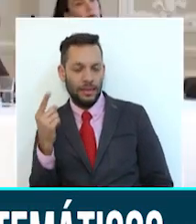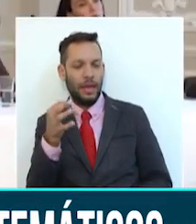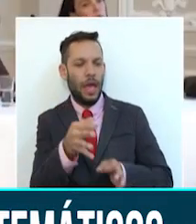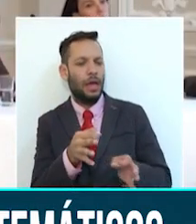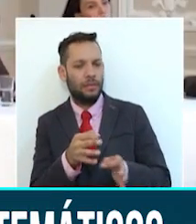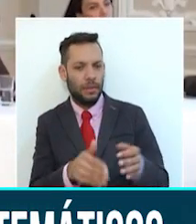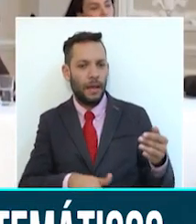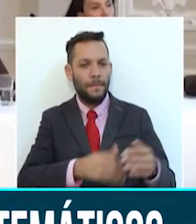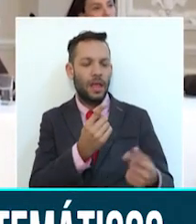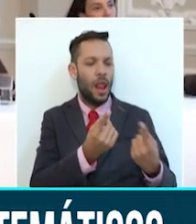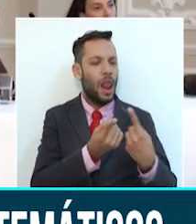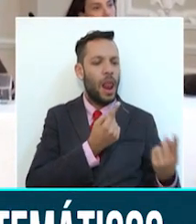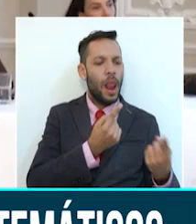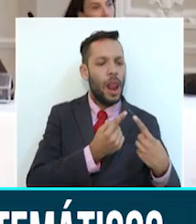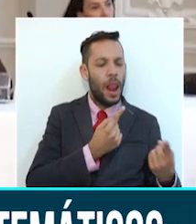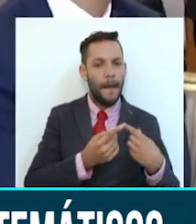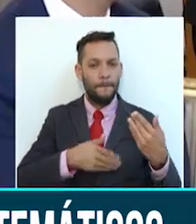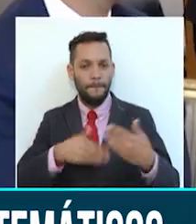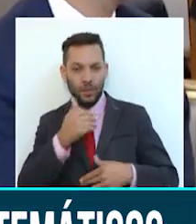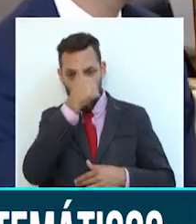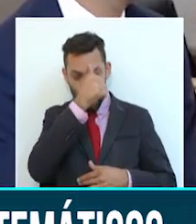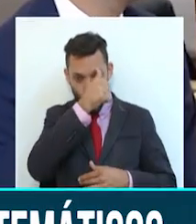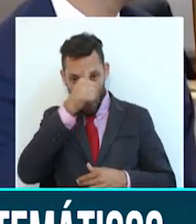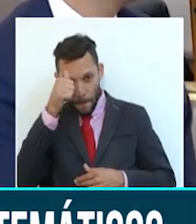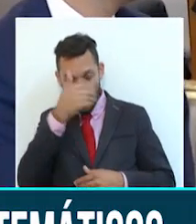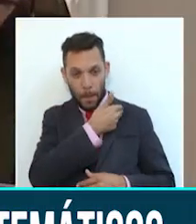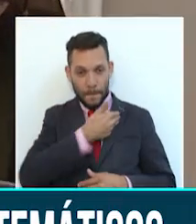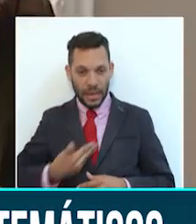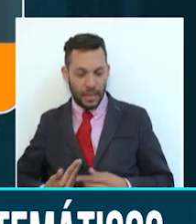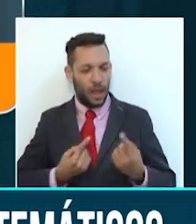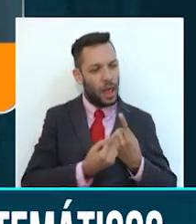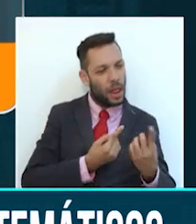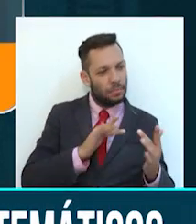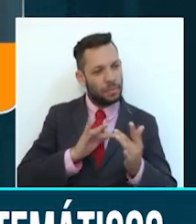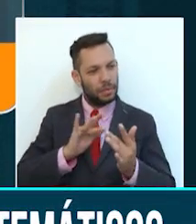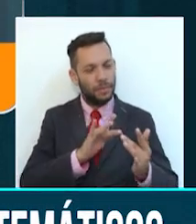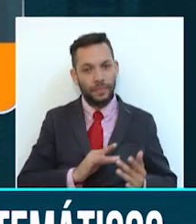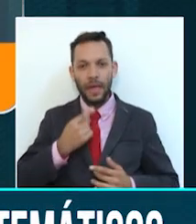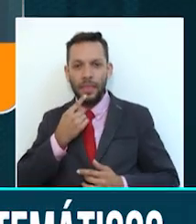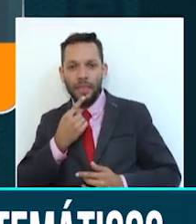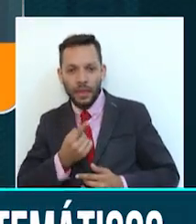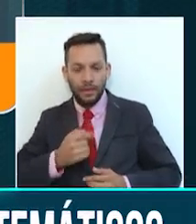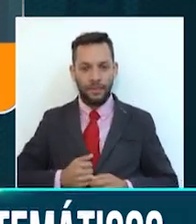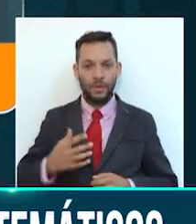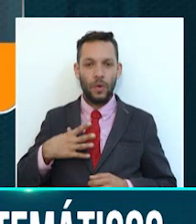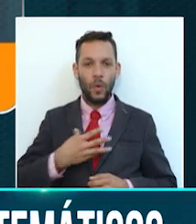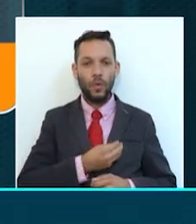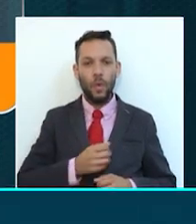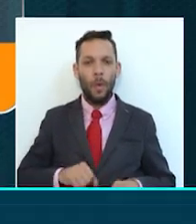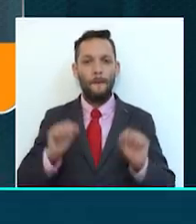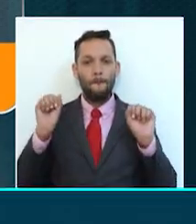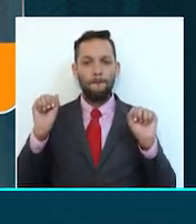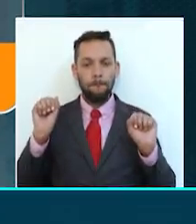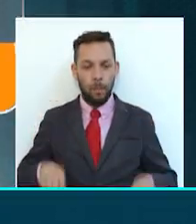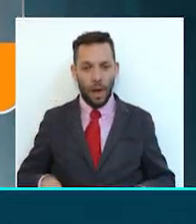comienzo del diálogo nacional que inició este domingo el mandatario de los colombianos. Para que podamos desde la misma base